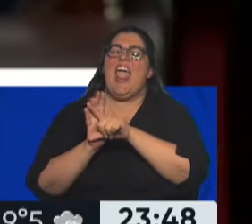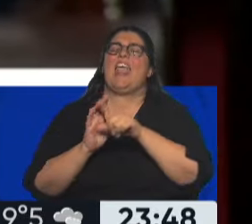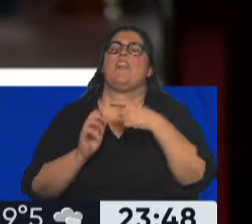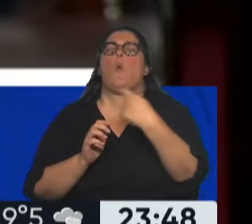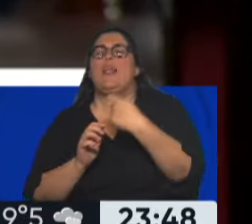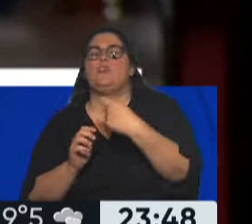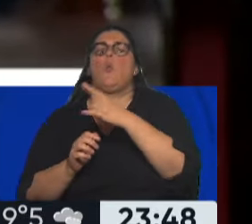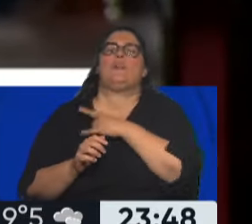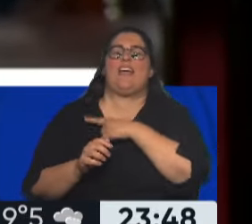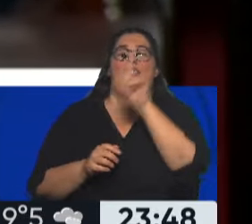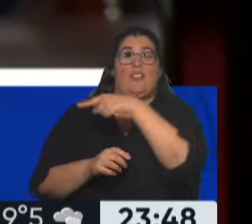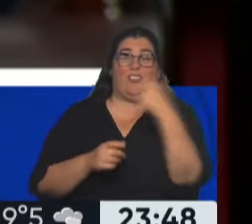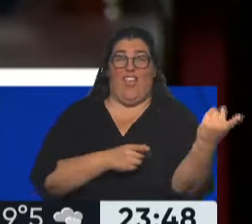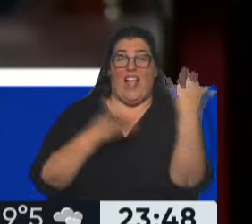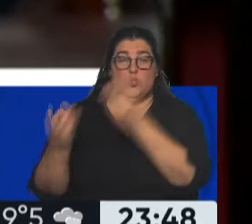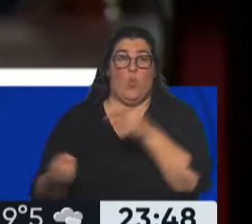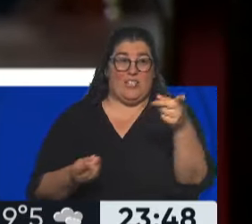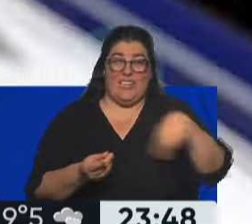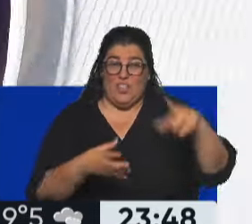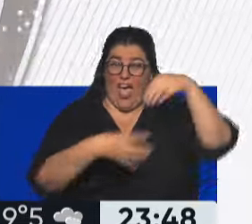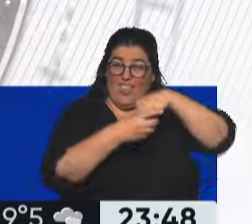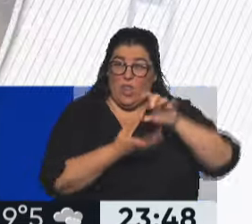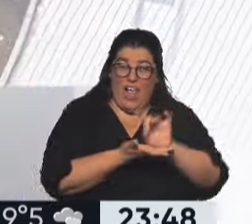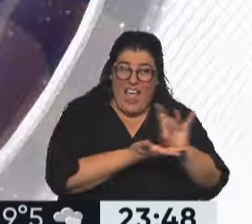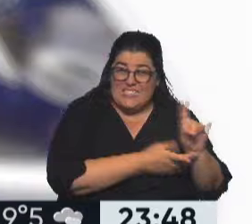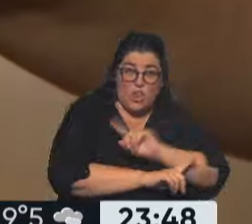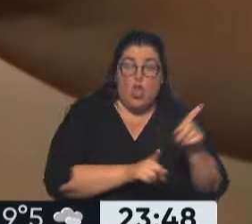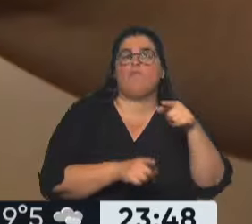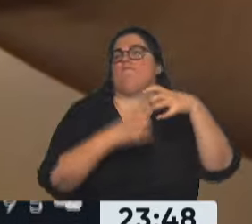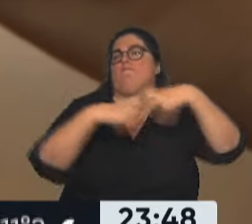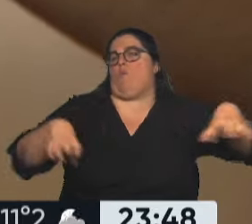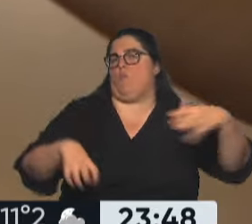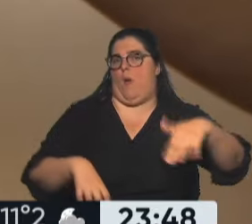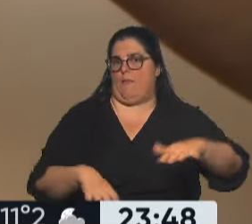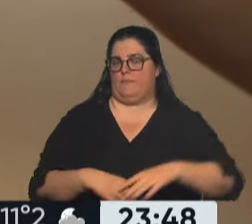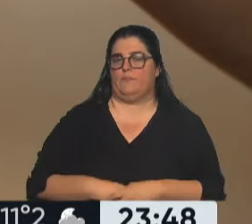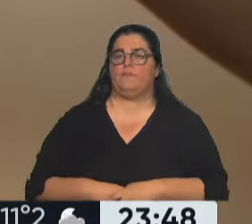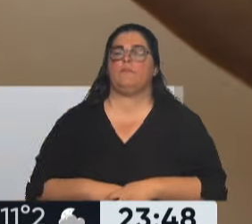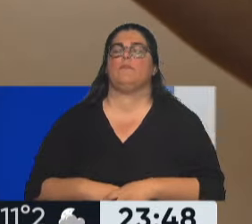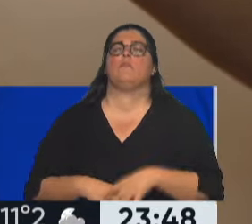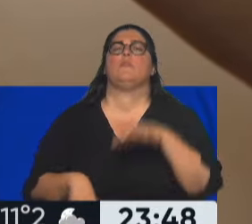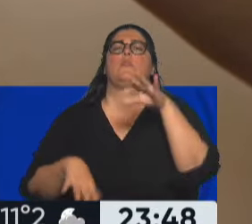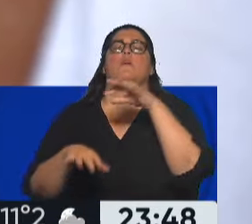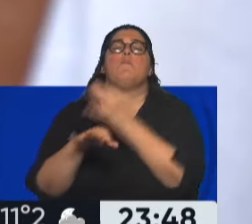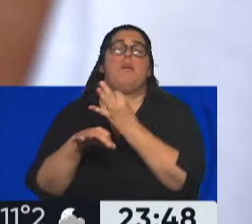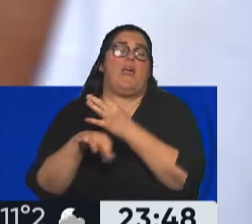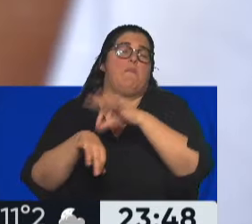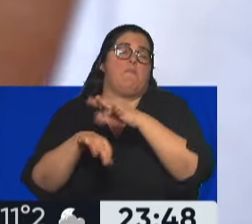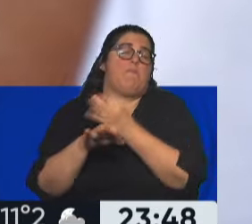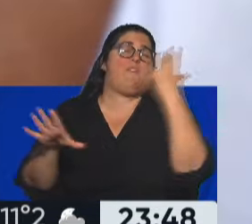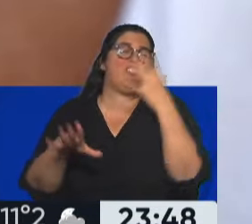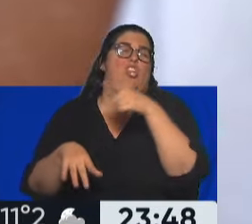financiamiento universitario, se dividirá la bancada. La matrícula de los profesionales de salud ya no